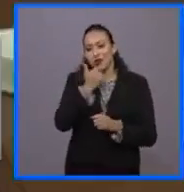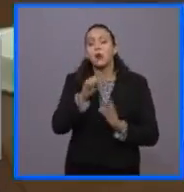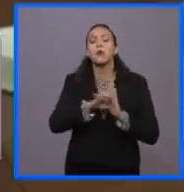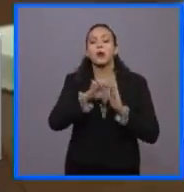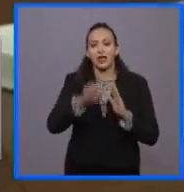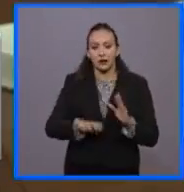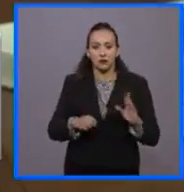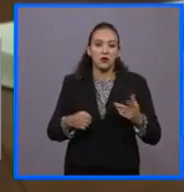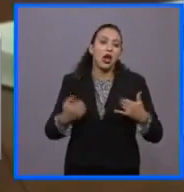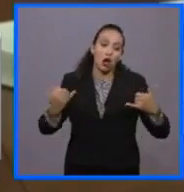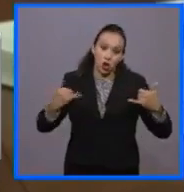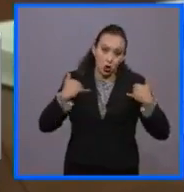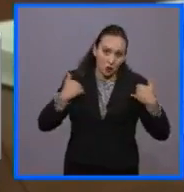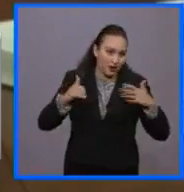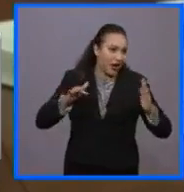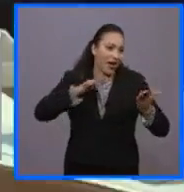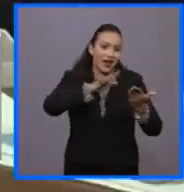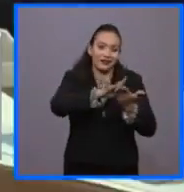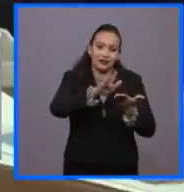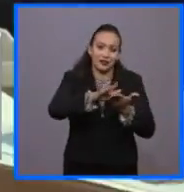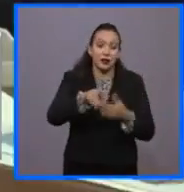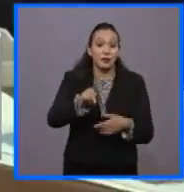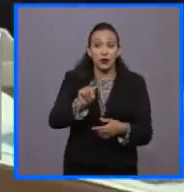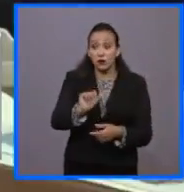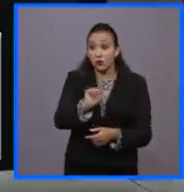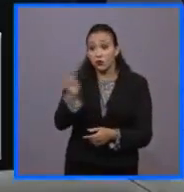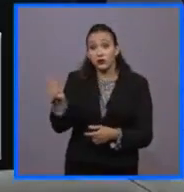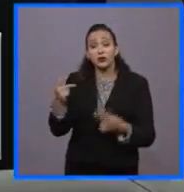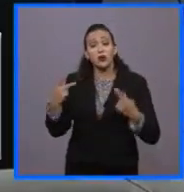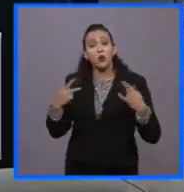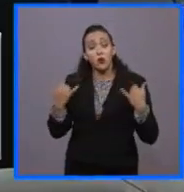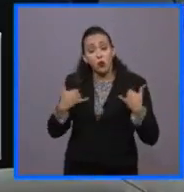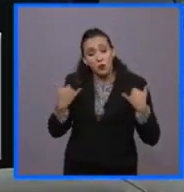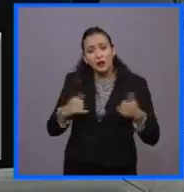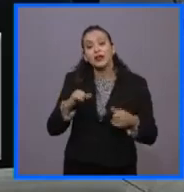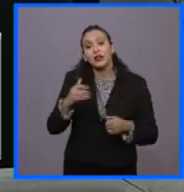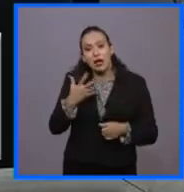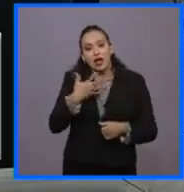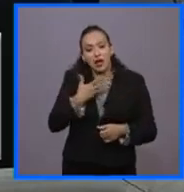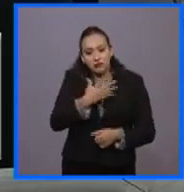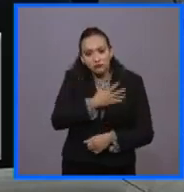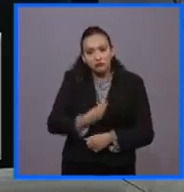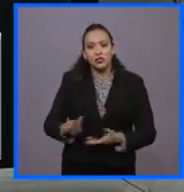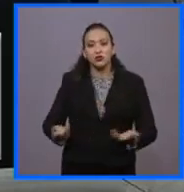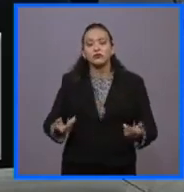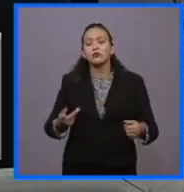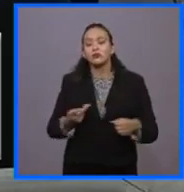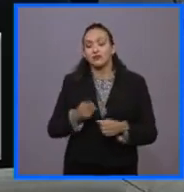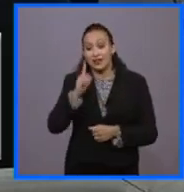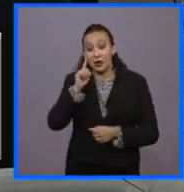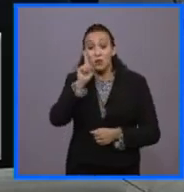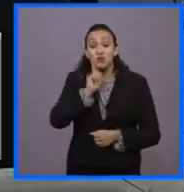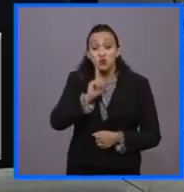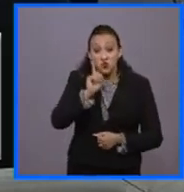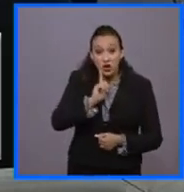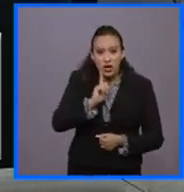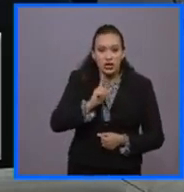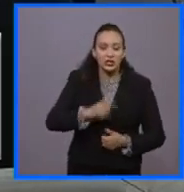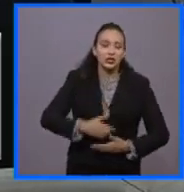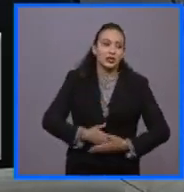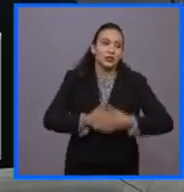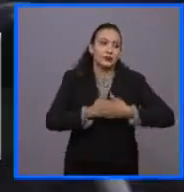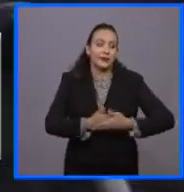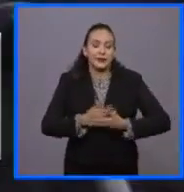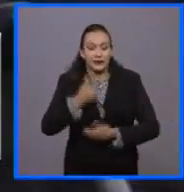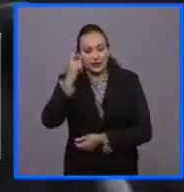produce y permanece y que no tiene otras responsabilidades. El estudio detectó que las mujeres siguen teniendo la mayor carga en el